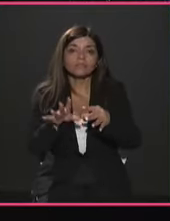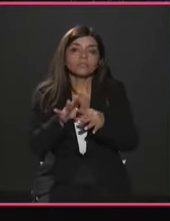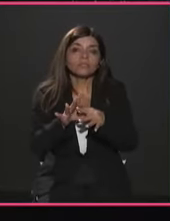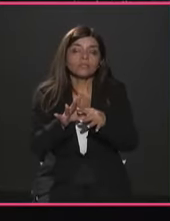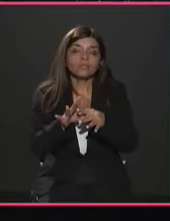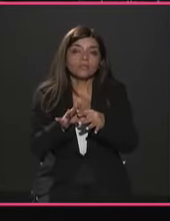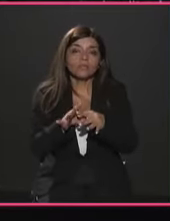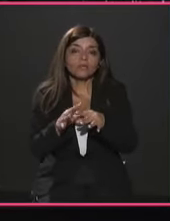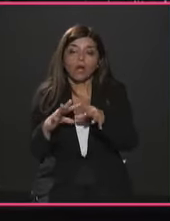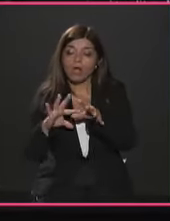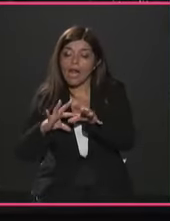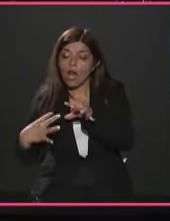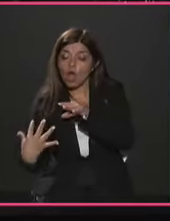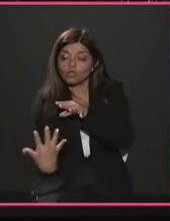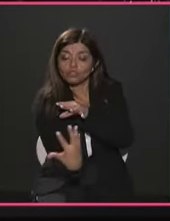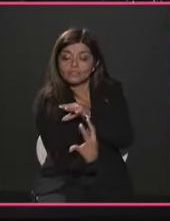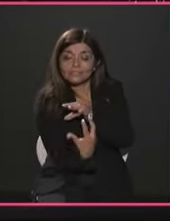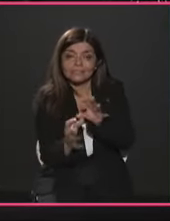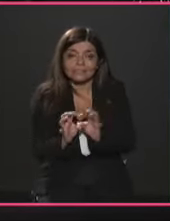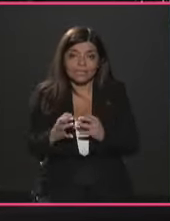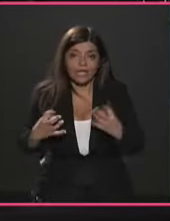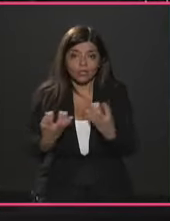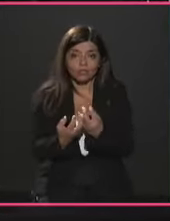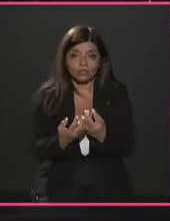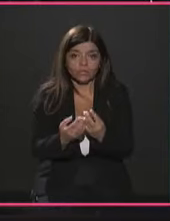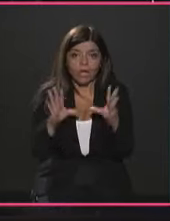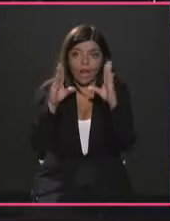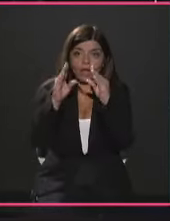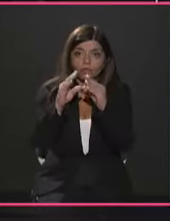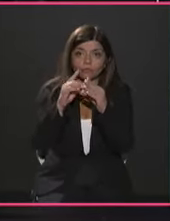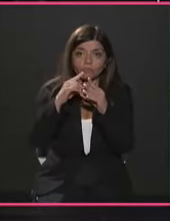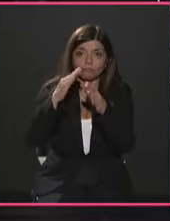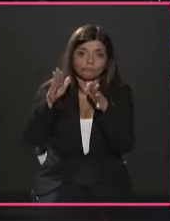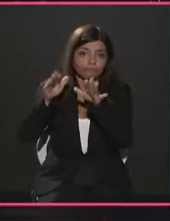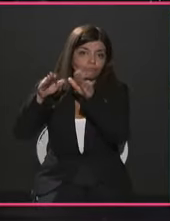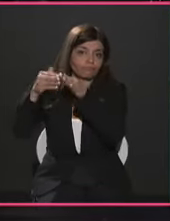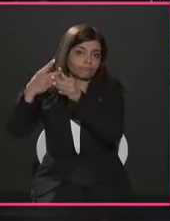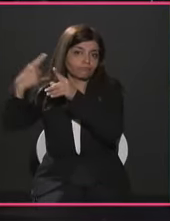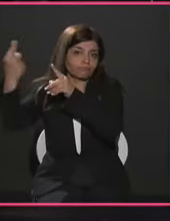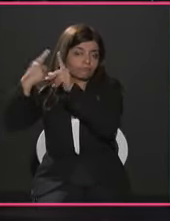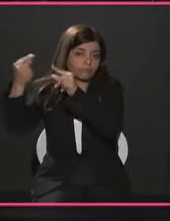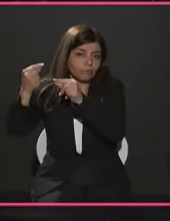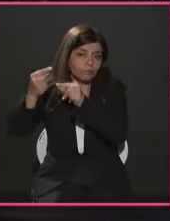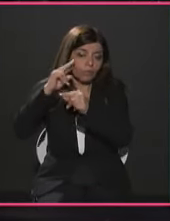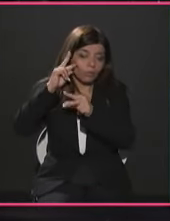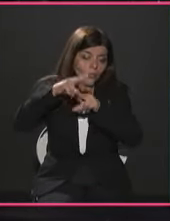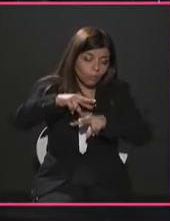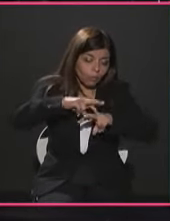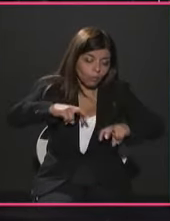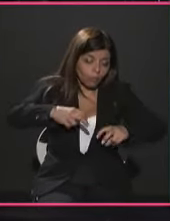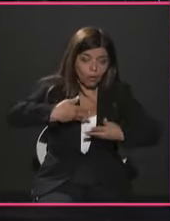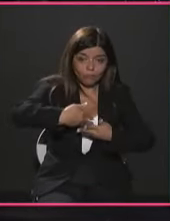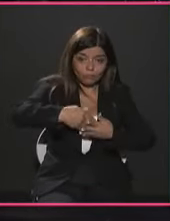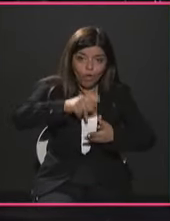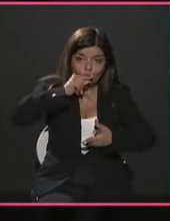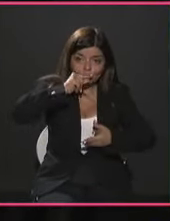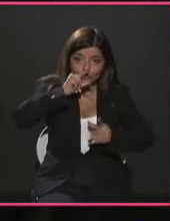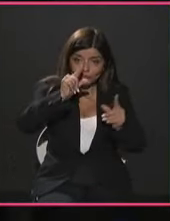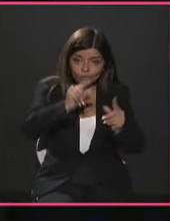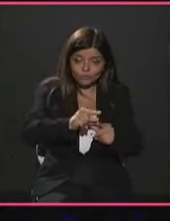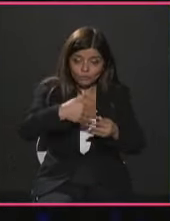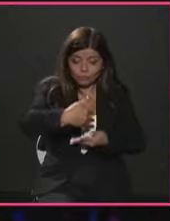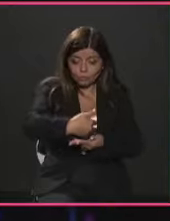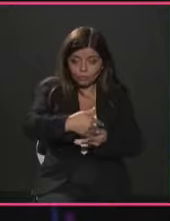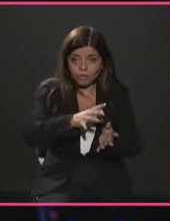en sus nidos entonces esperábamos a que se fueran en la noche se fueran de su nido sacábamos a sus pollitos chicos